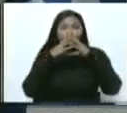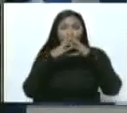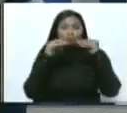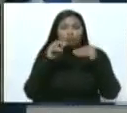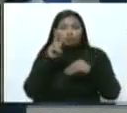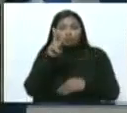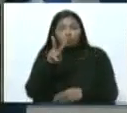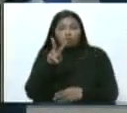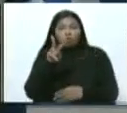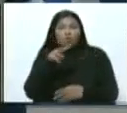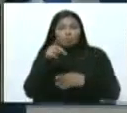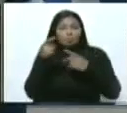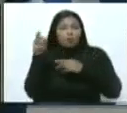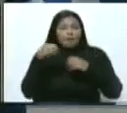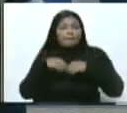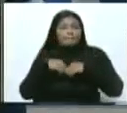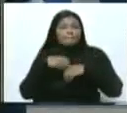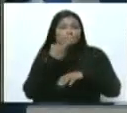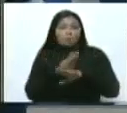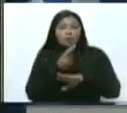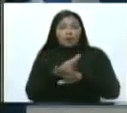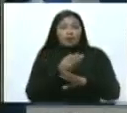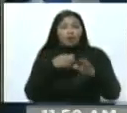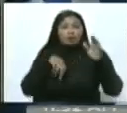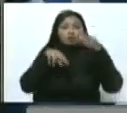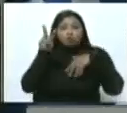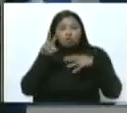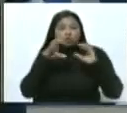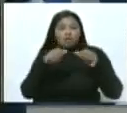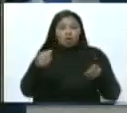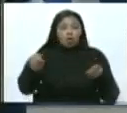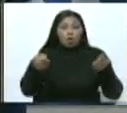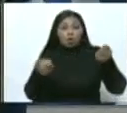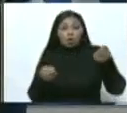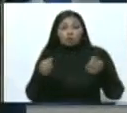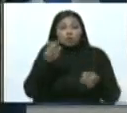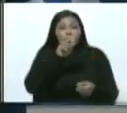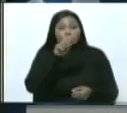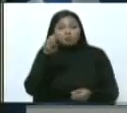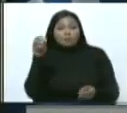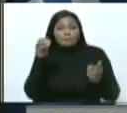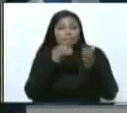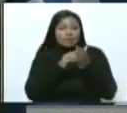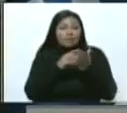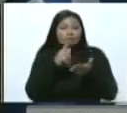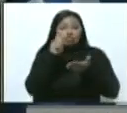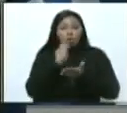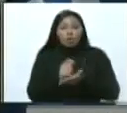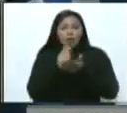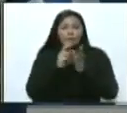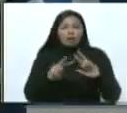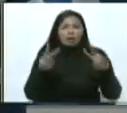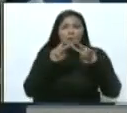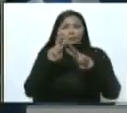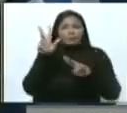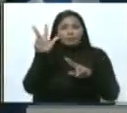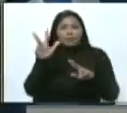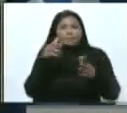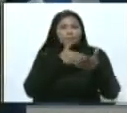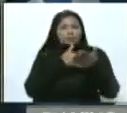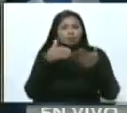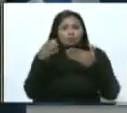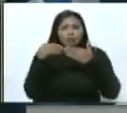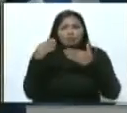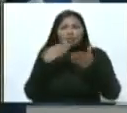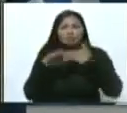dos gandolas como pasó en Monaga, 12 gandolas con 11.000 toneladas. La valoración pudiera estar en los 3 millones de dólares. ¿Para